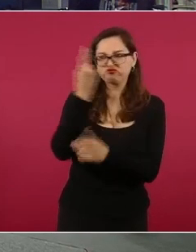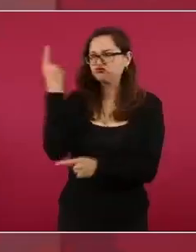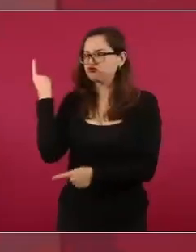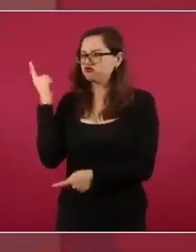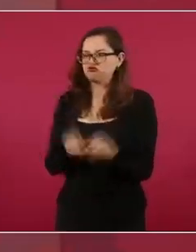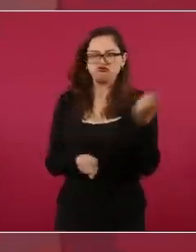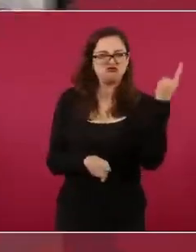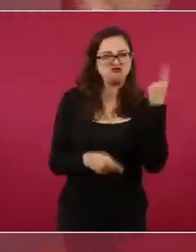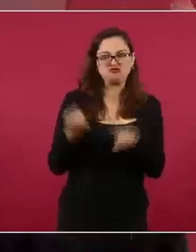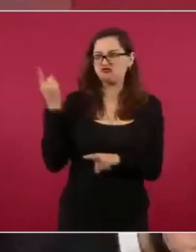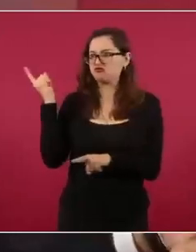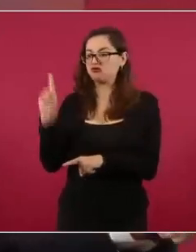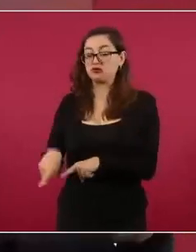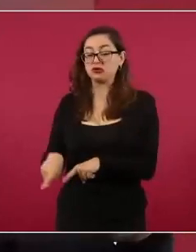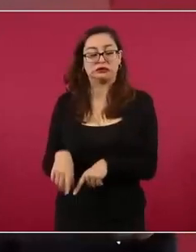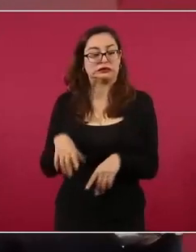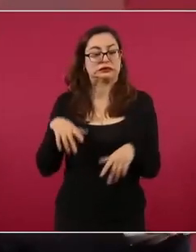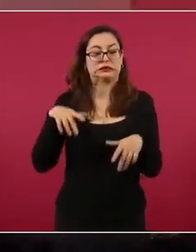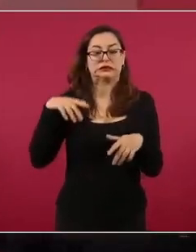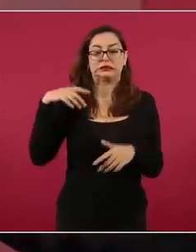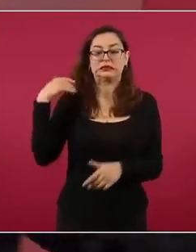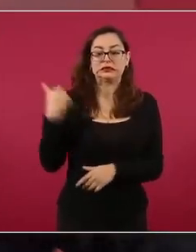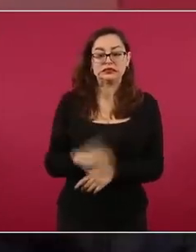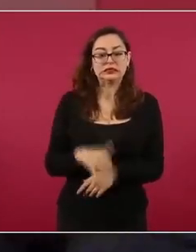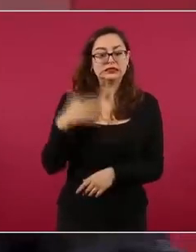y control completo